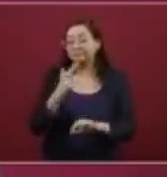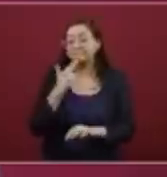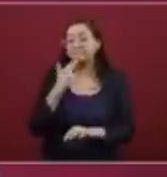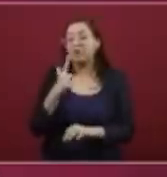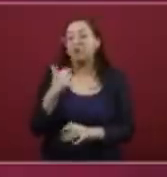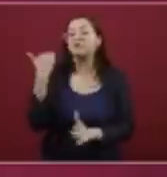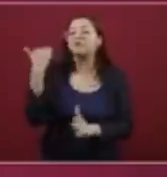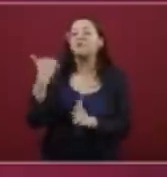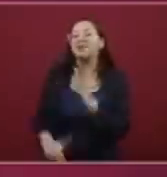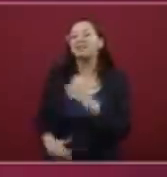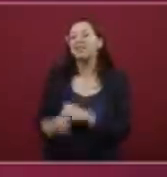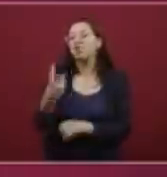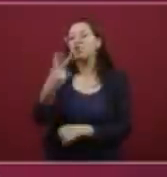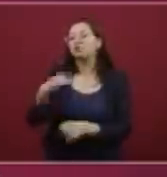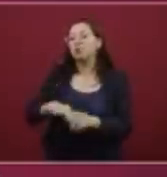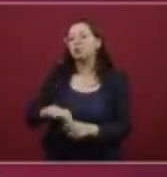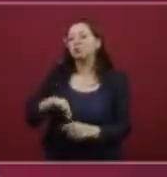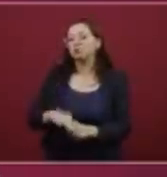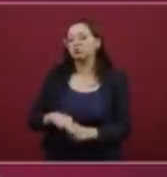votos de tener la mayoría